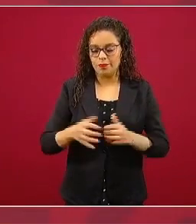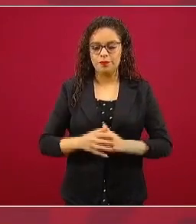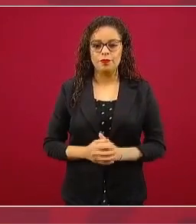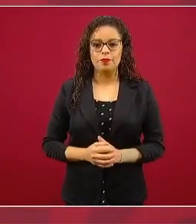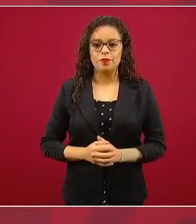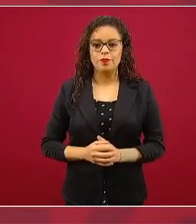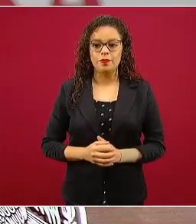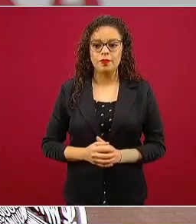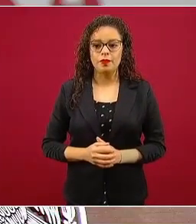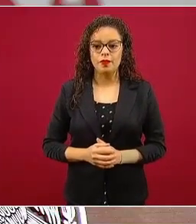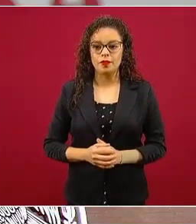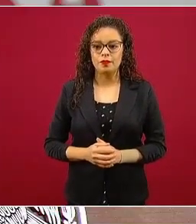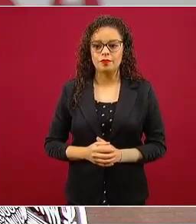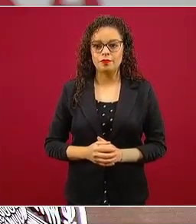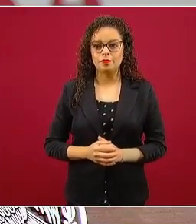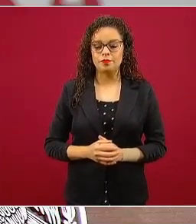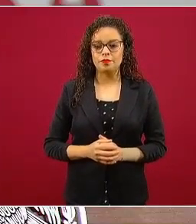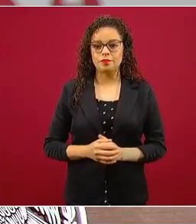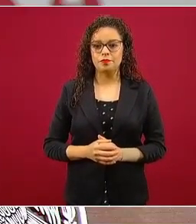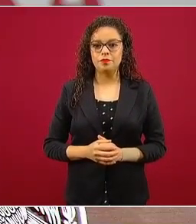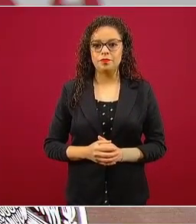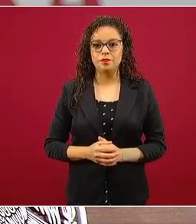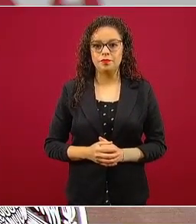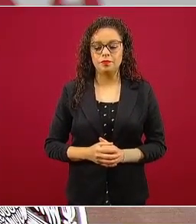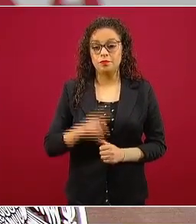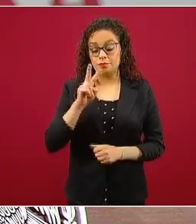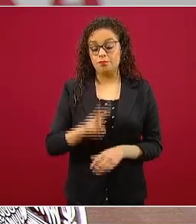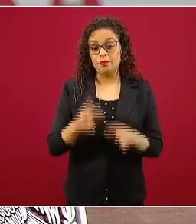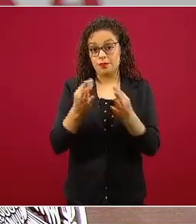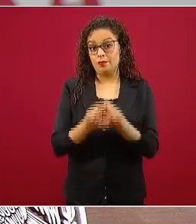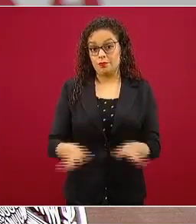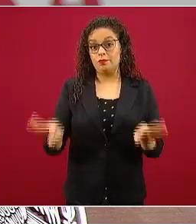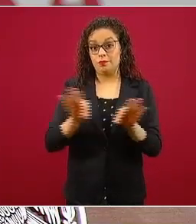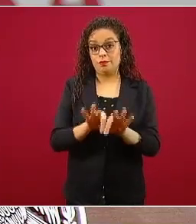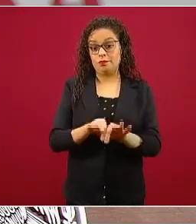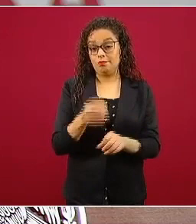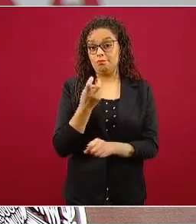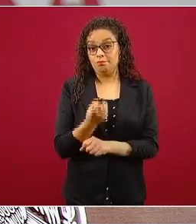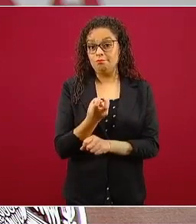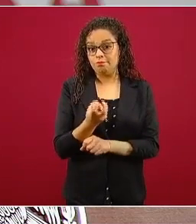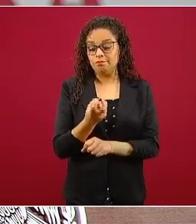en este propósito muy importante